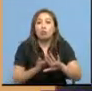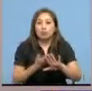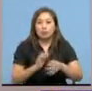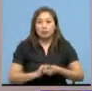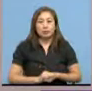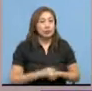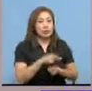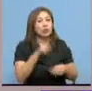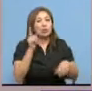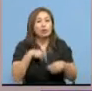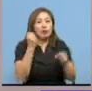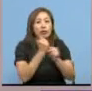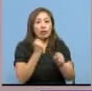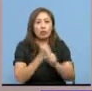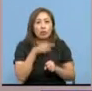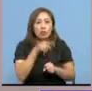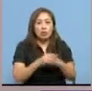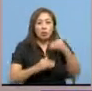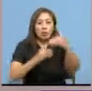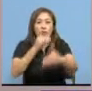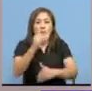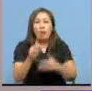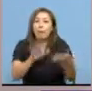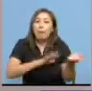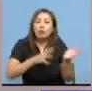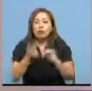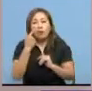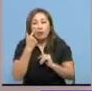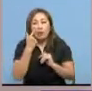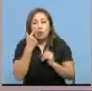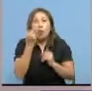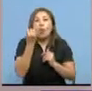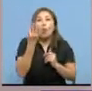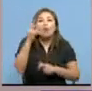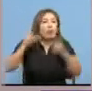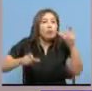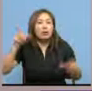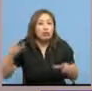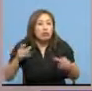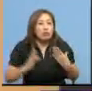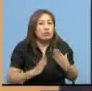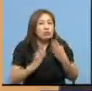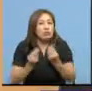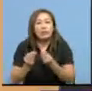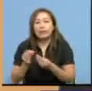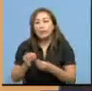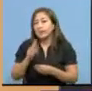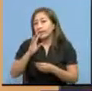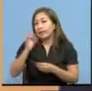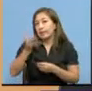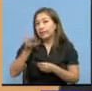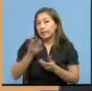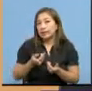en todo este trabajo que ustedes llevan a cabo más o menos han hecho un censo de a cuántas personas asisten la verdad que